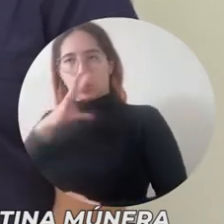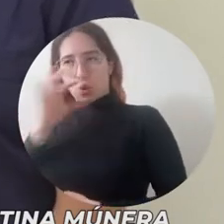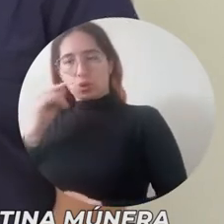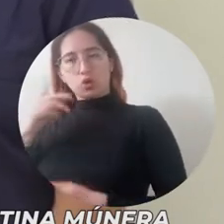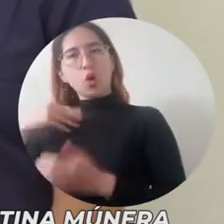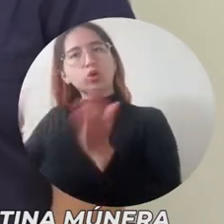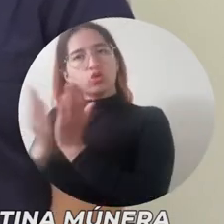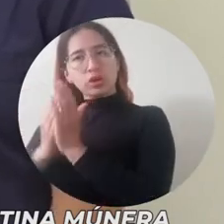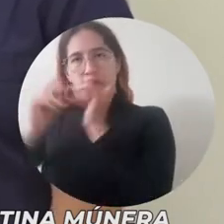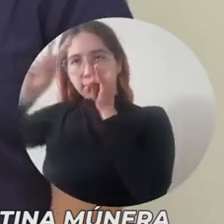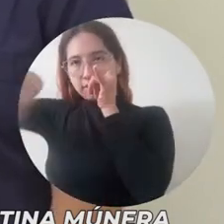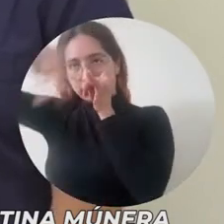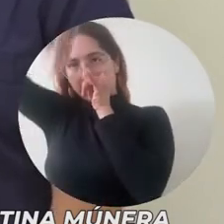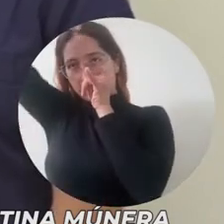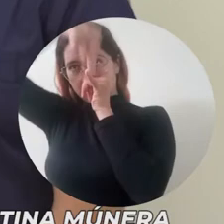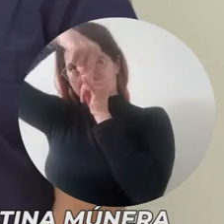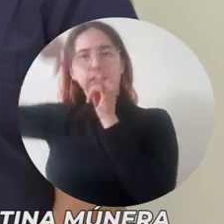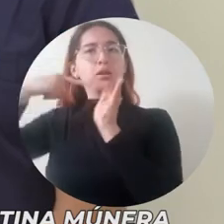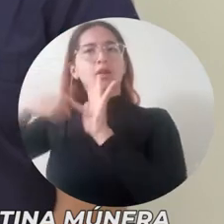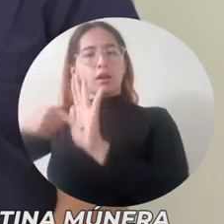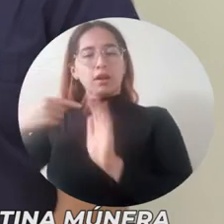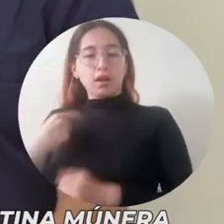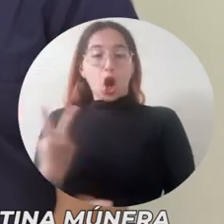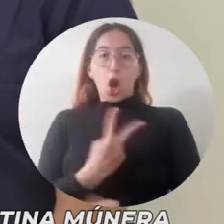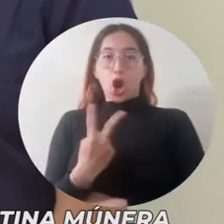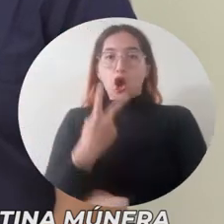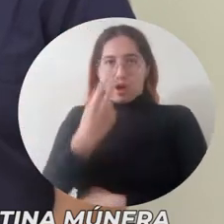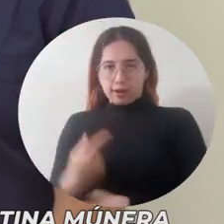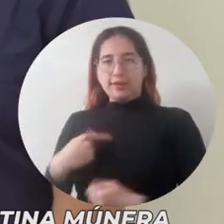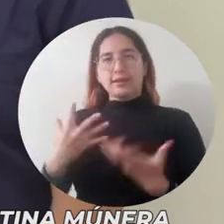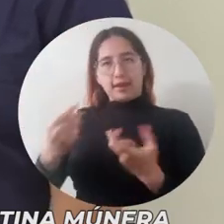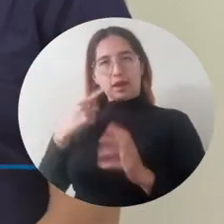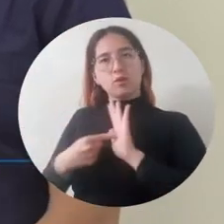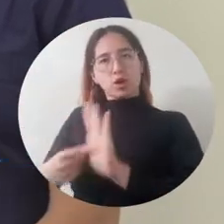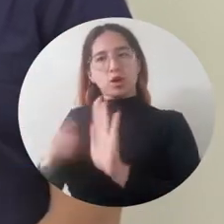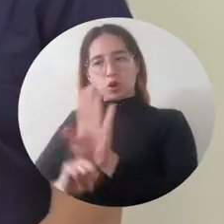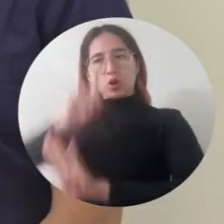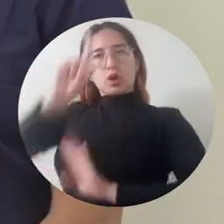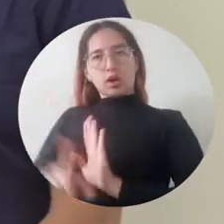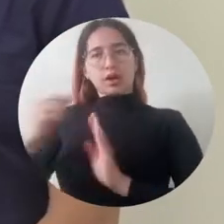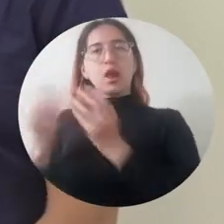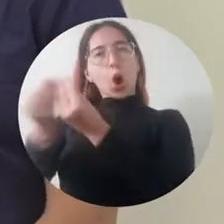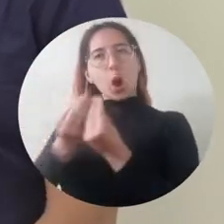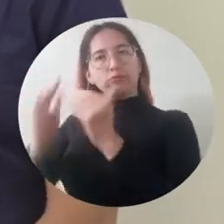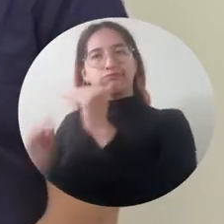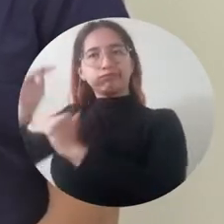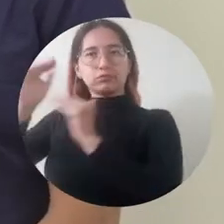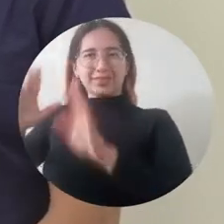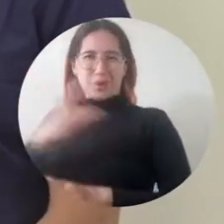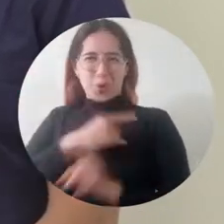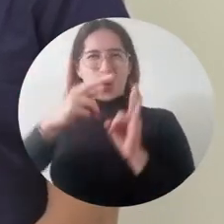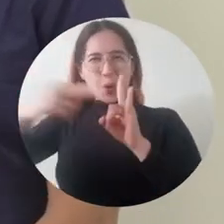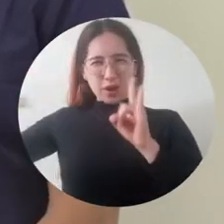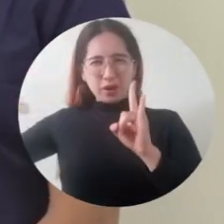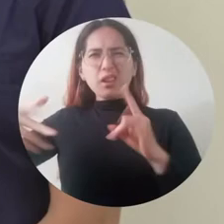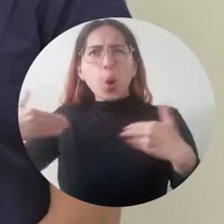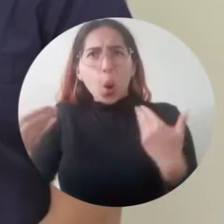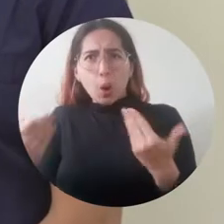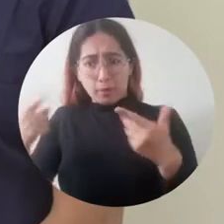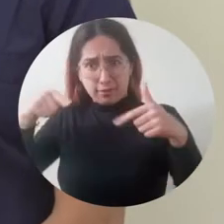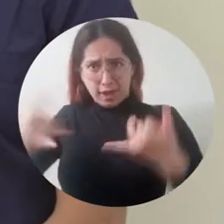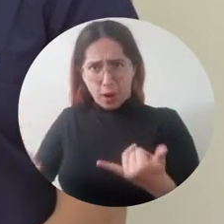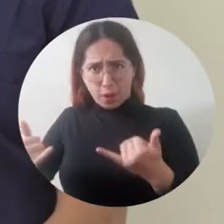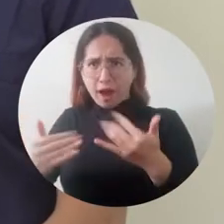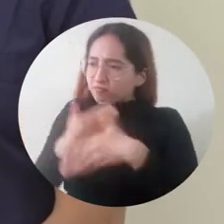Ambos pretendemos representarlos ante el Consejo Superior de la Universidad del Magdalena. A través de este